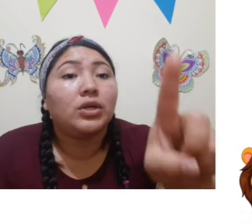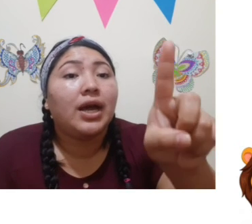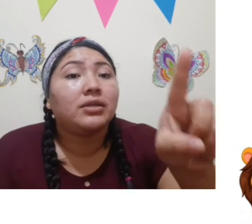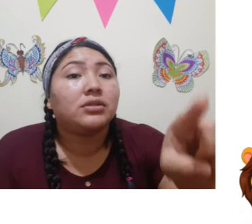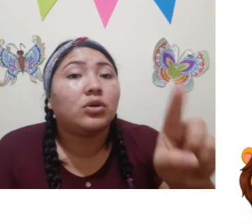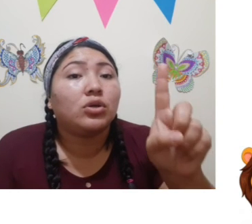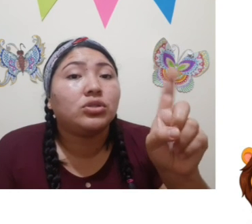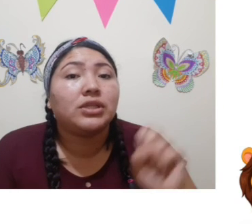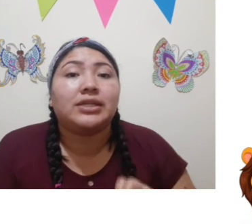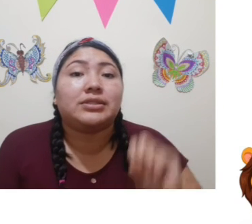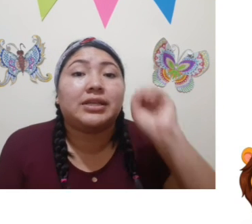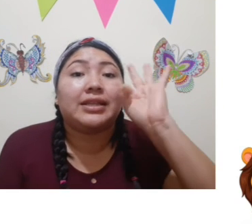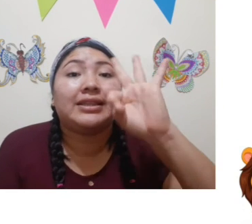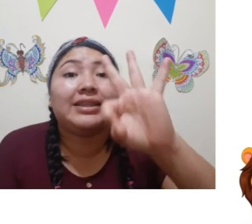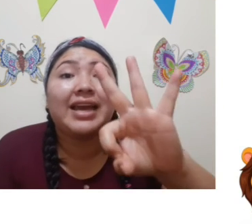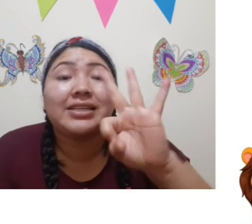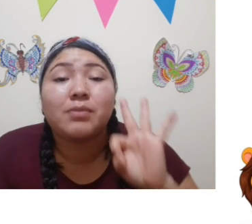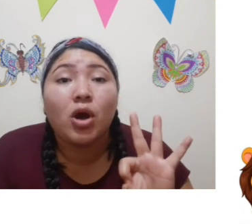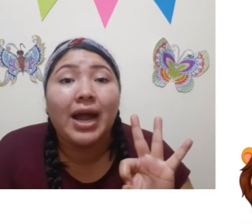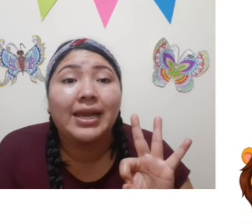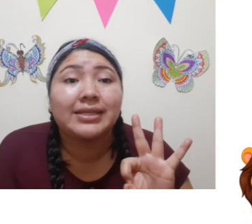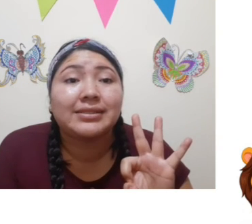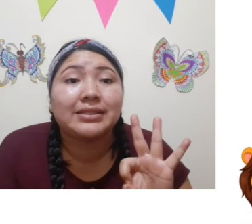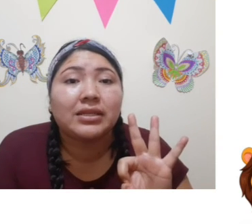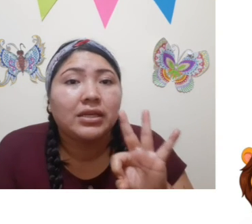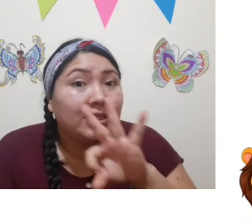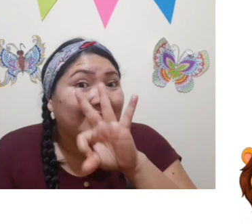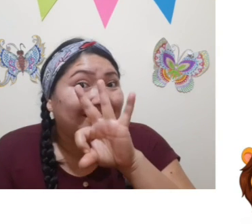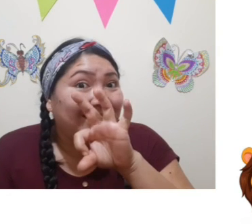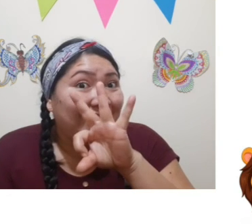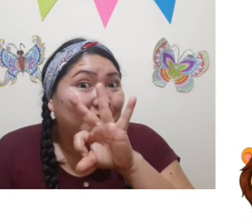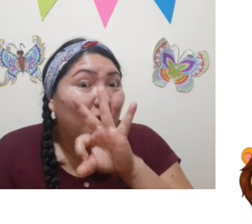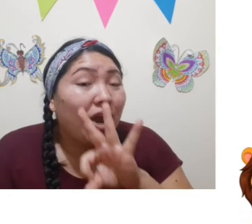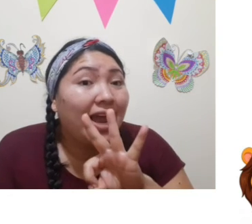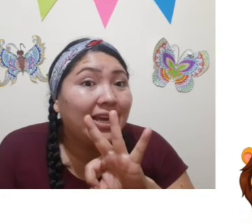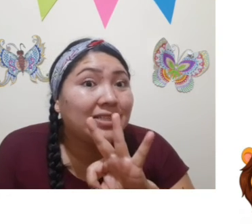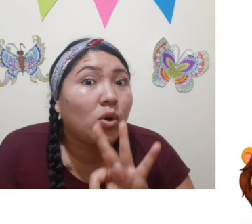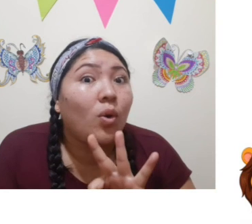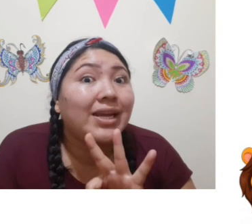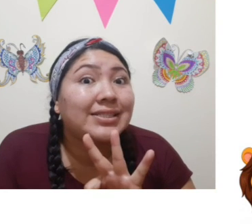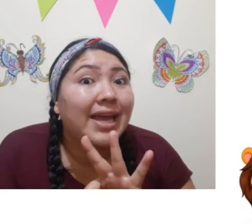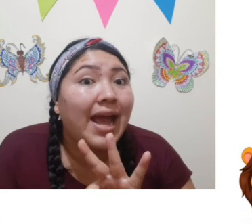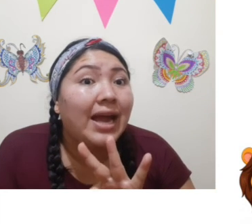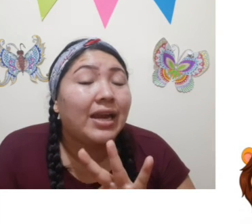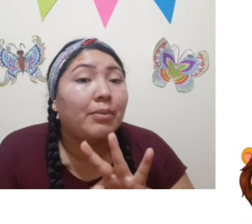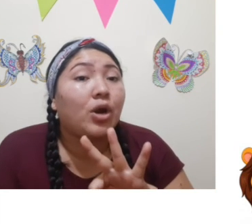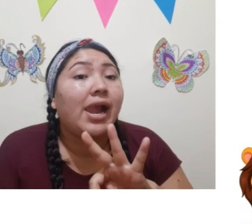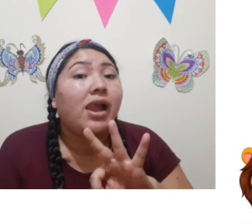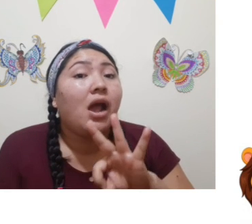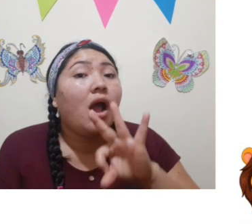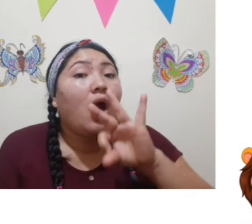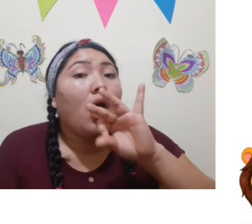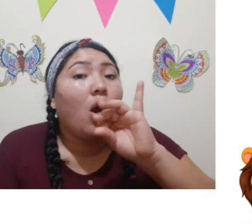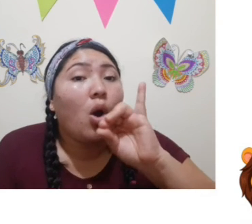1 2 3 3 vocales tres vocales cuáles serán la